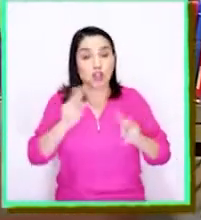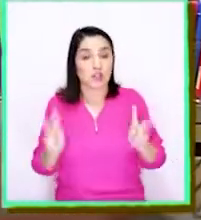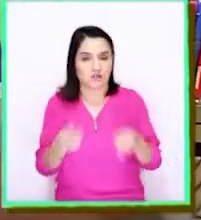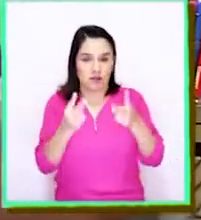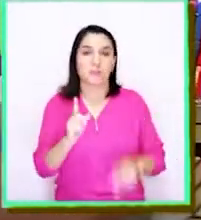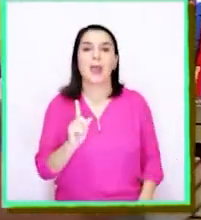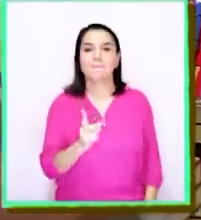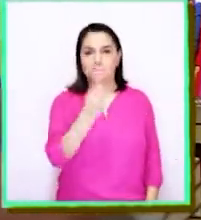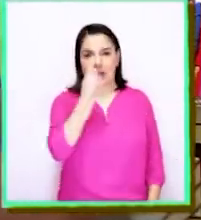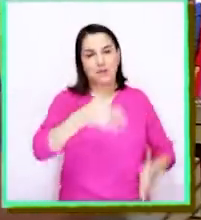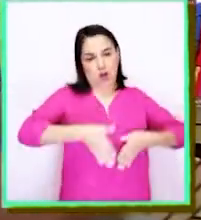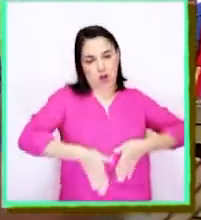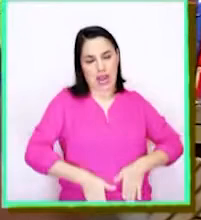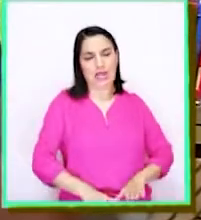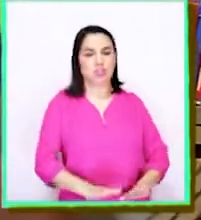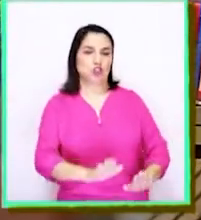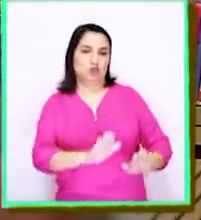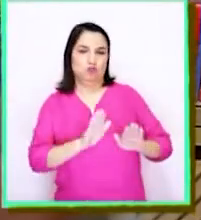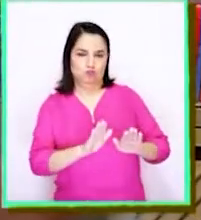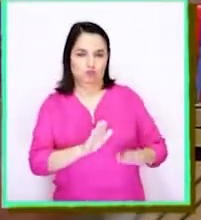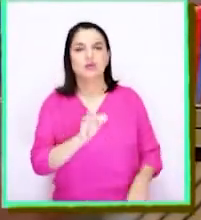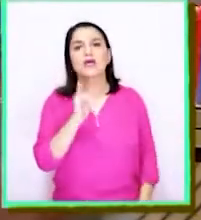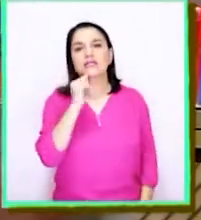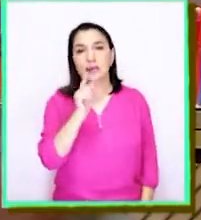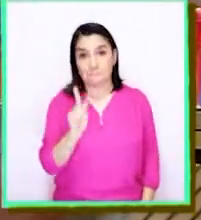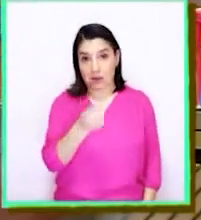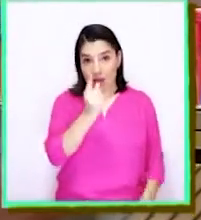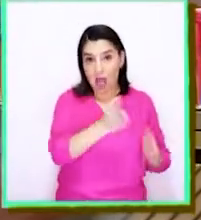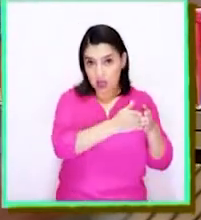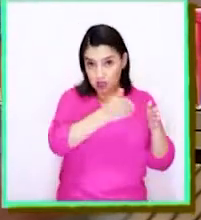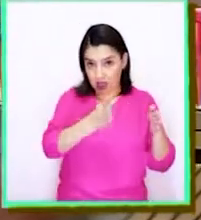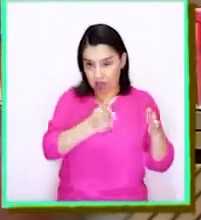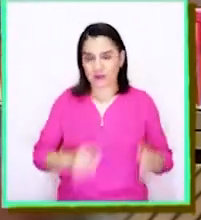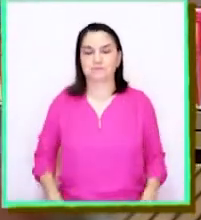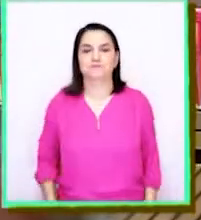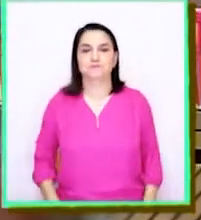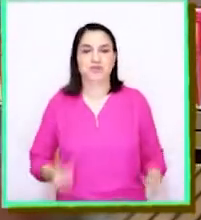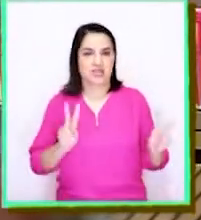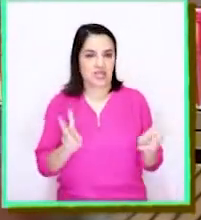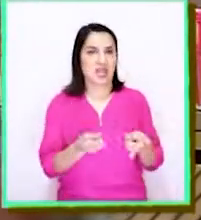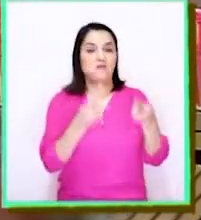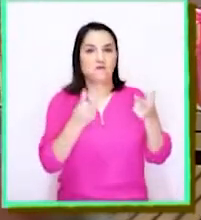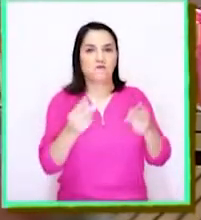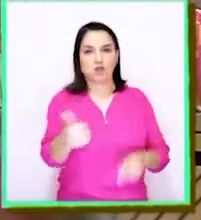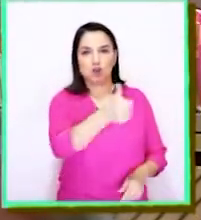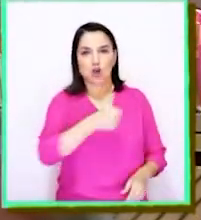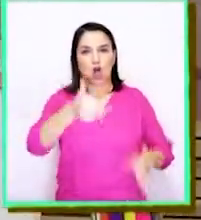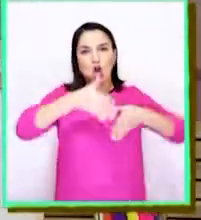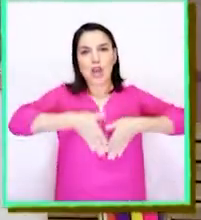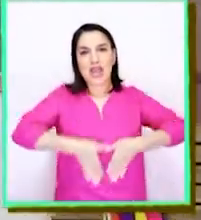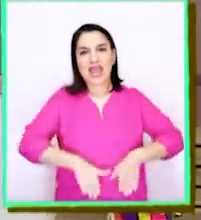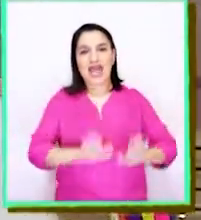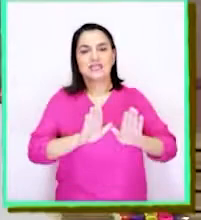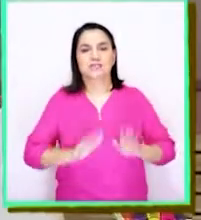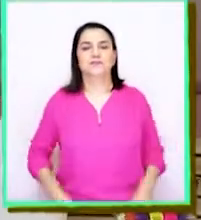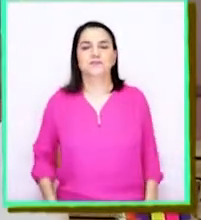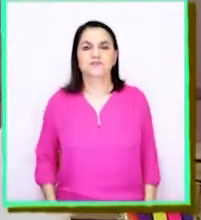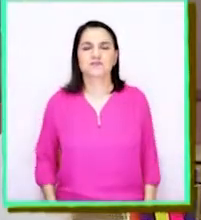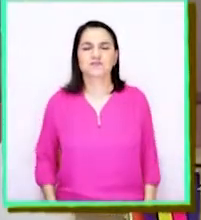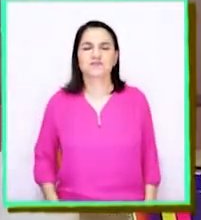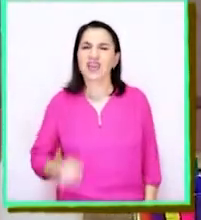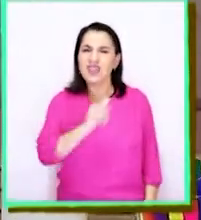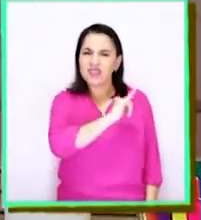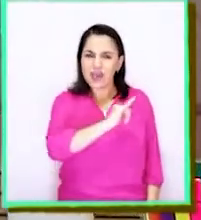nació. Esa sería la primera etapa, ¿cierto? Los seres vivos nacen. ¿Qué etapa